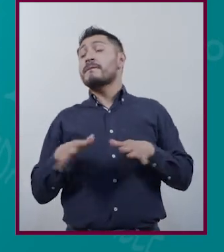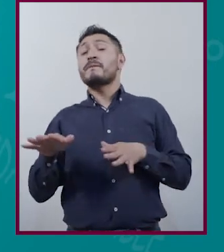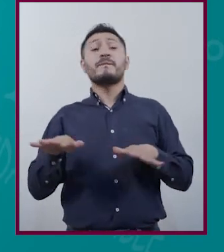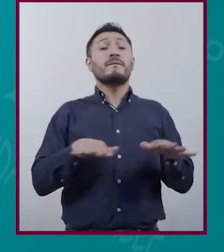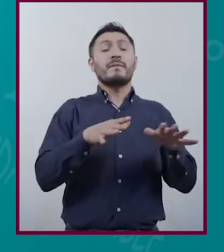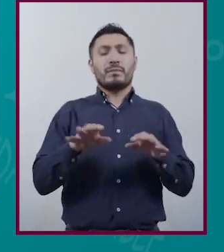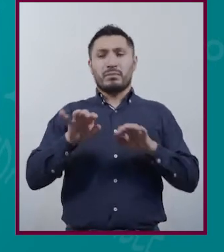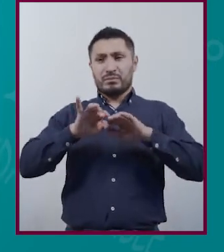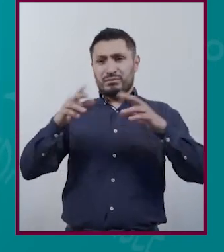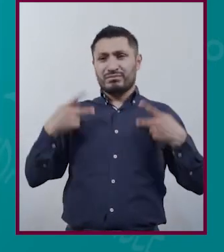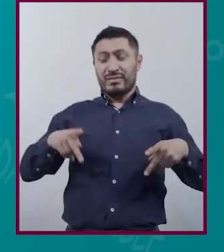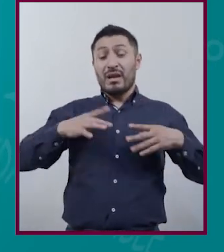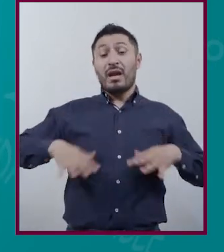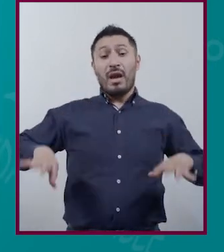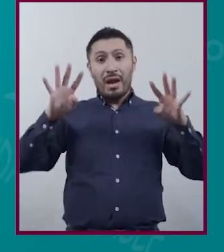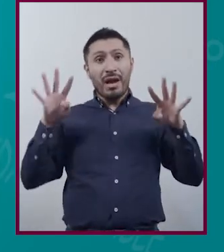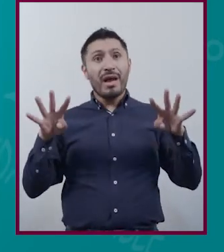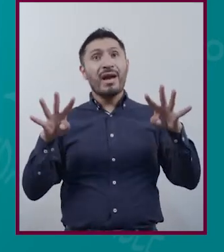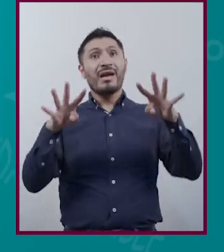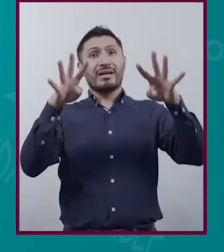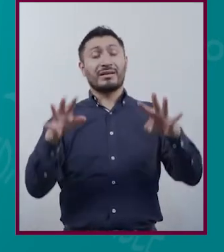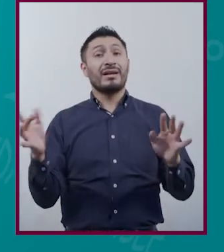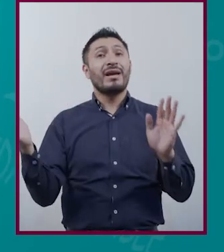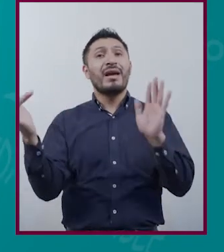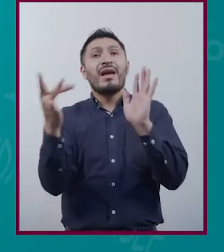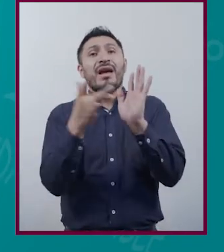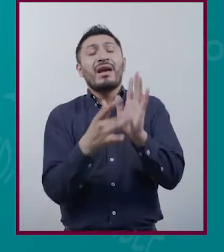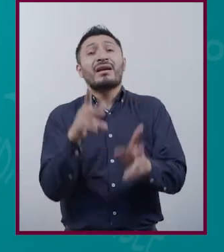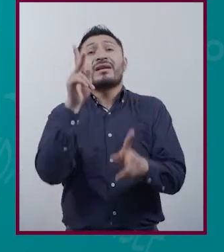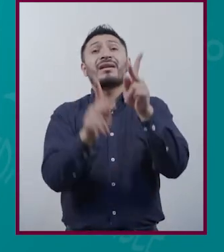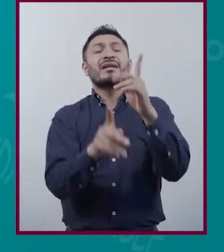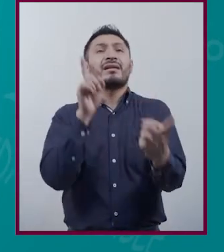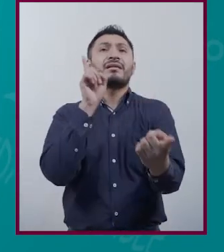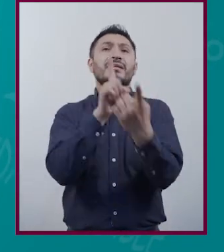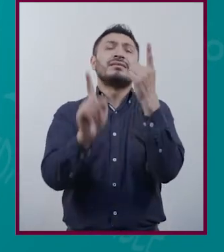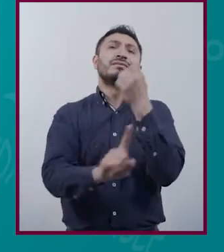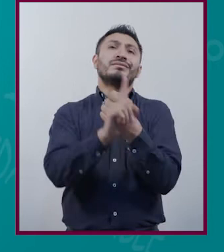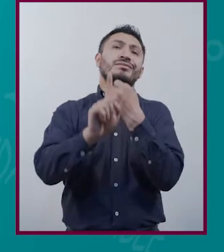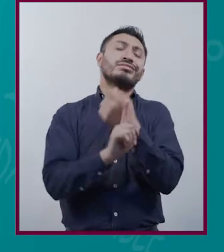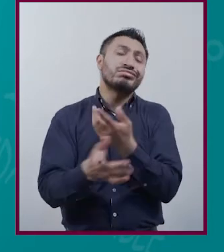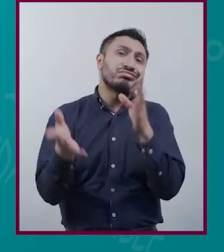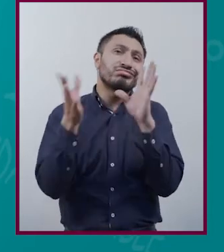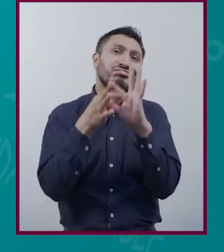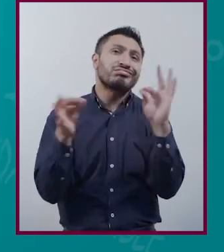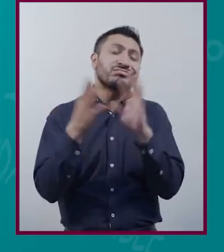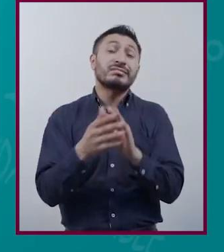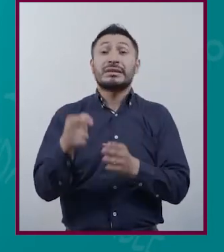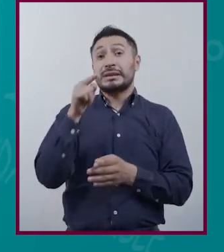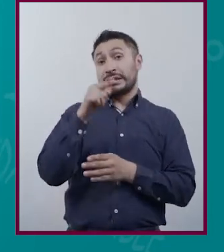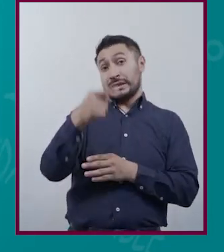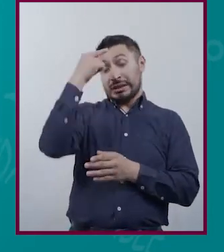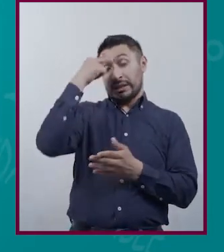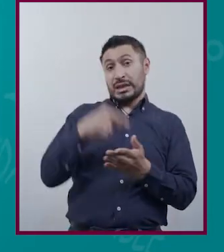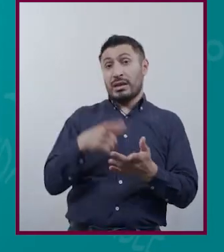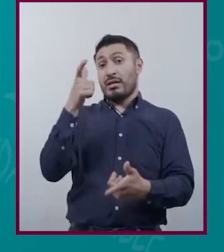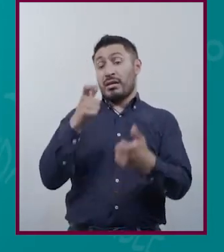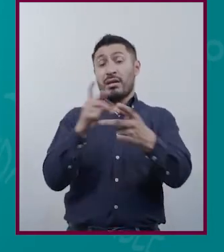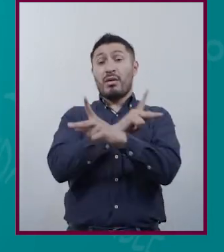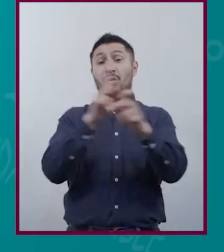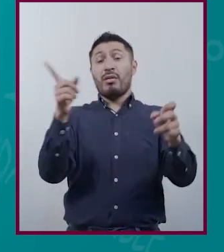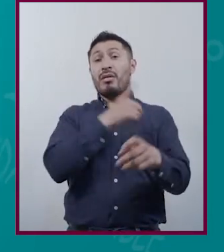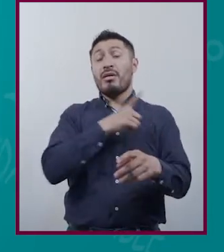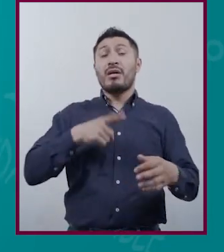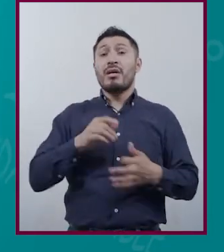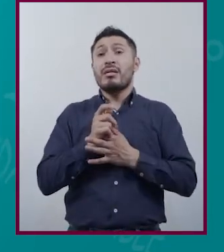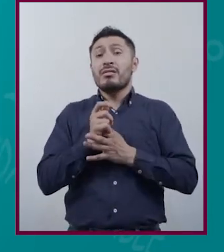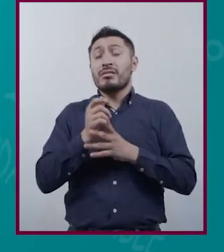la multitud, ansiosa por verlo, por tocarlo, por hablarle de sus problemas. Creía que los fondos públicos debían ponerse a